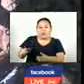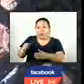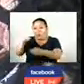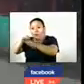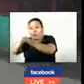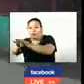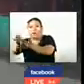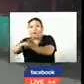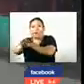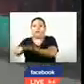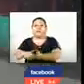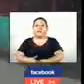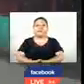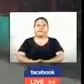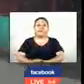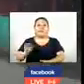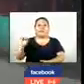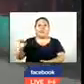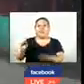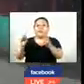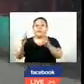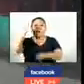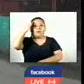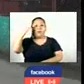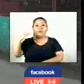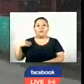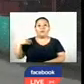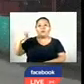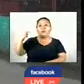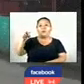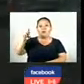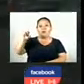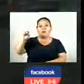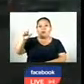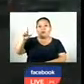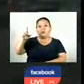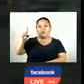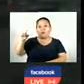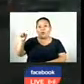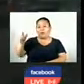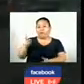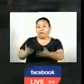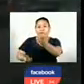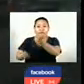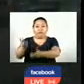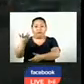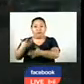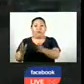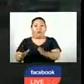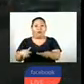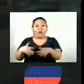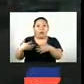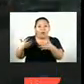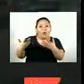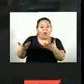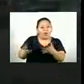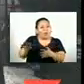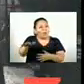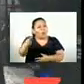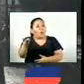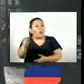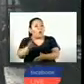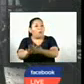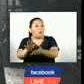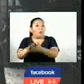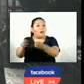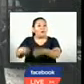tal es el caso de la señora Griselda Segovia a quien el incendio le ocasionó una pérdida estimada de